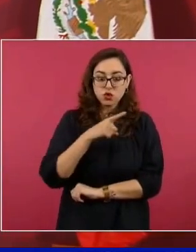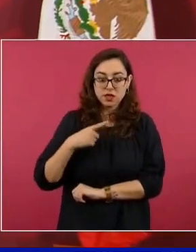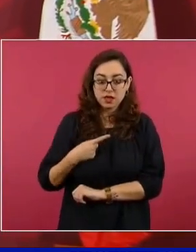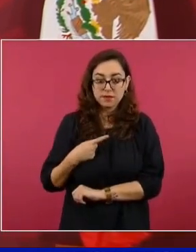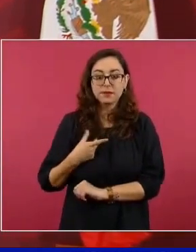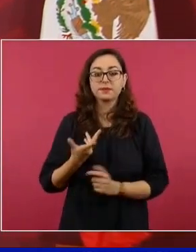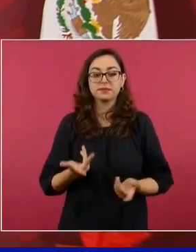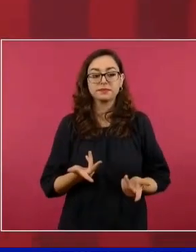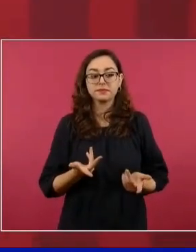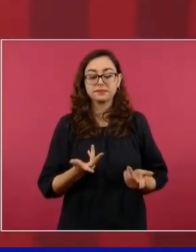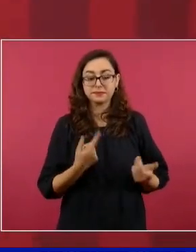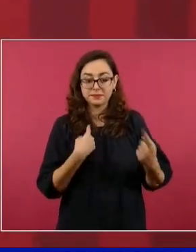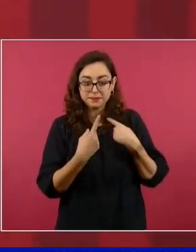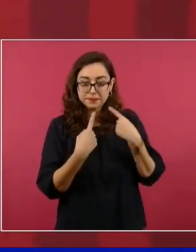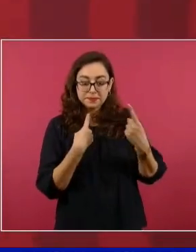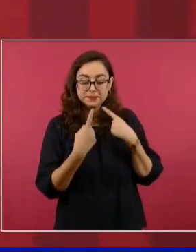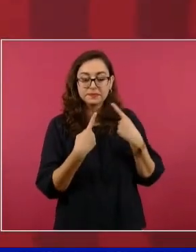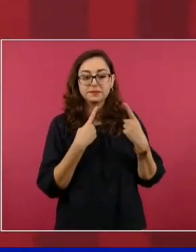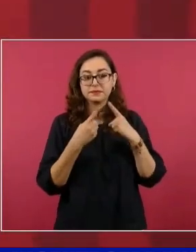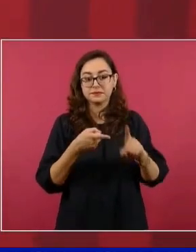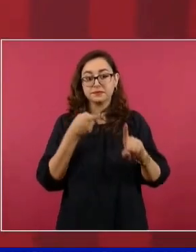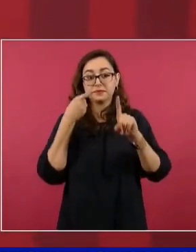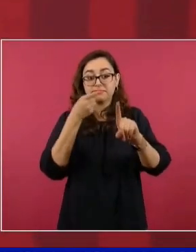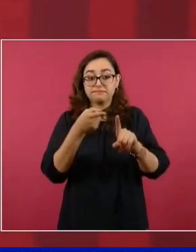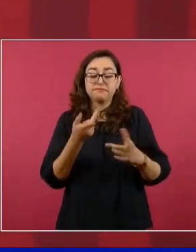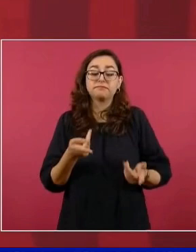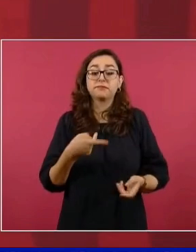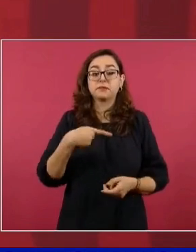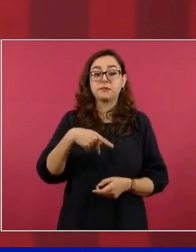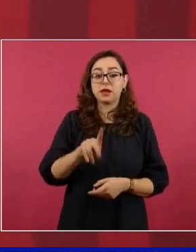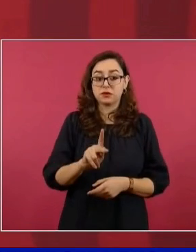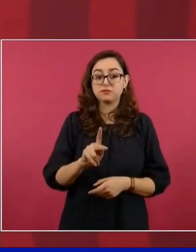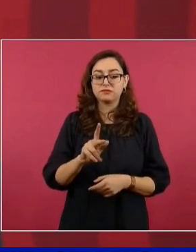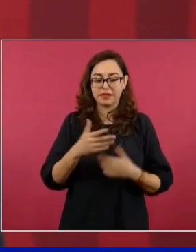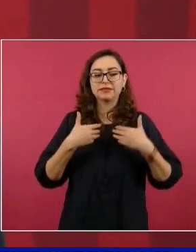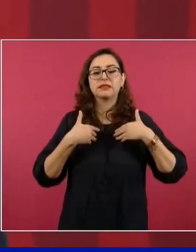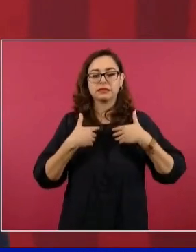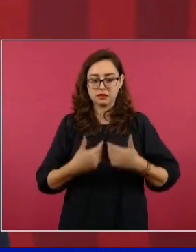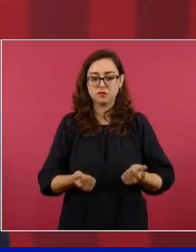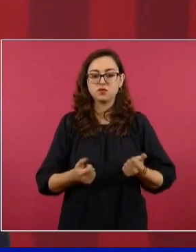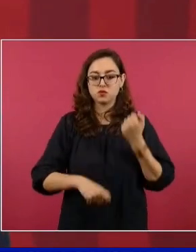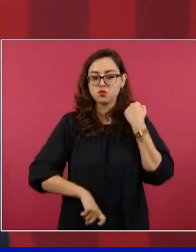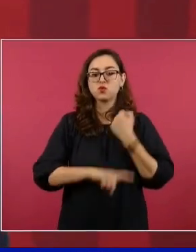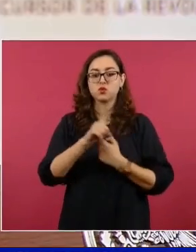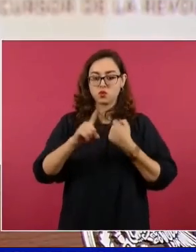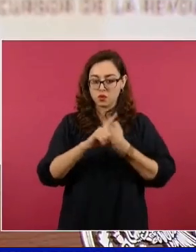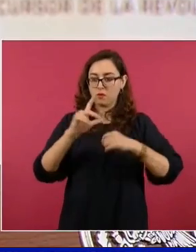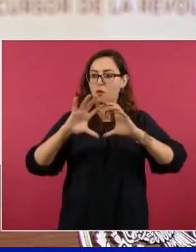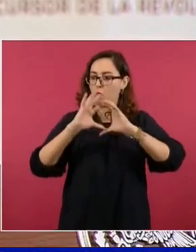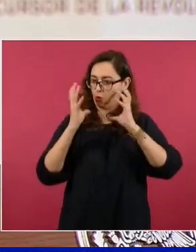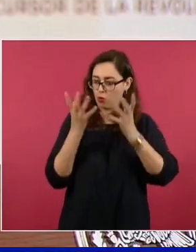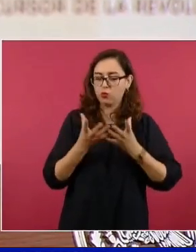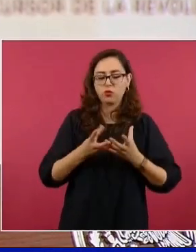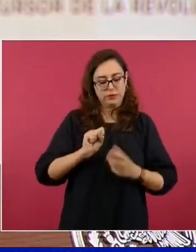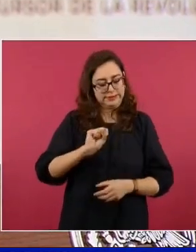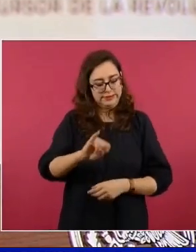de lo normal, que es un fenómeno mundial, pero que nosotros hemos logrado controlar.